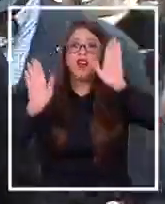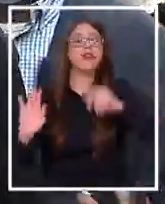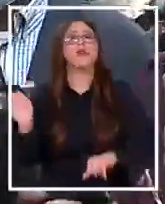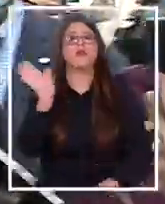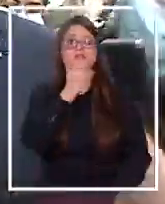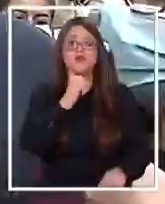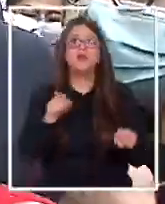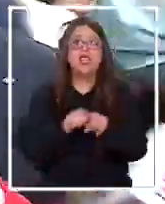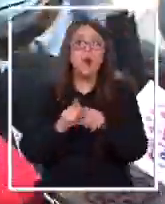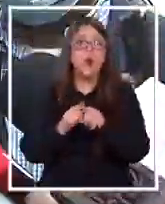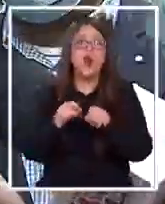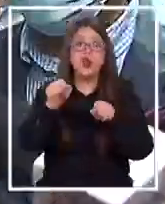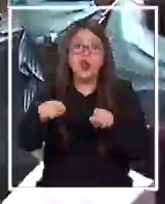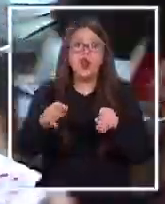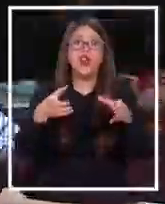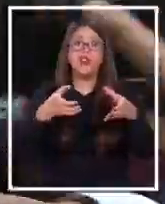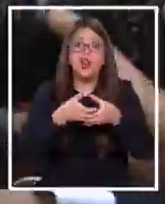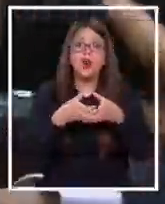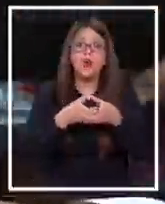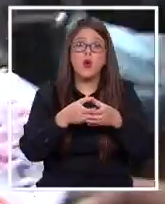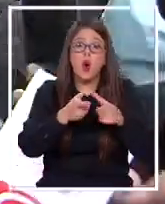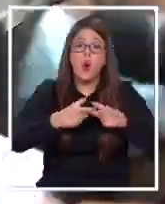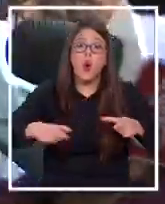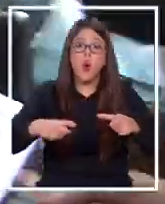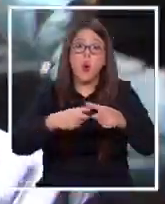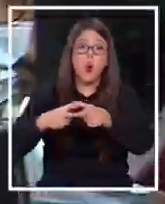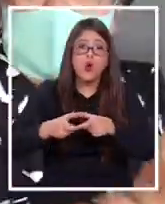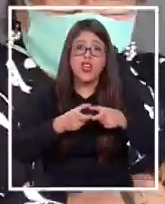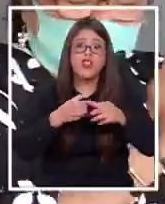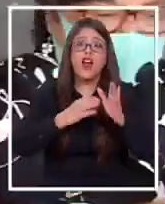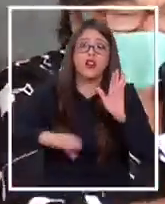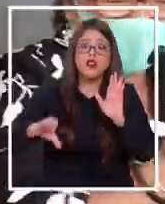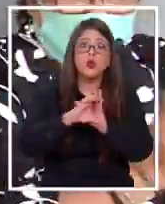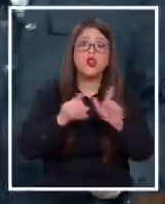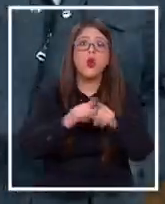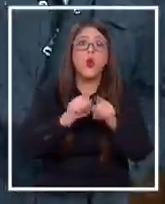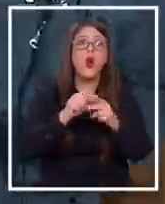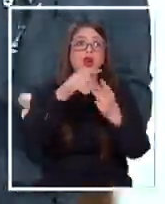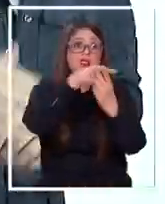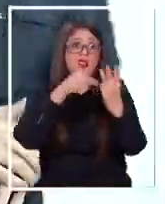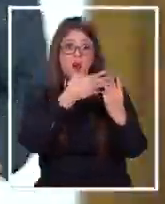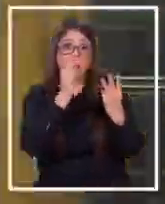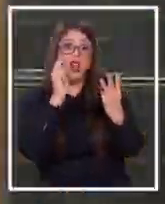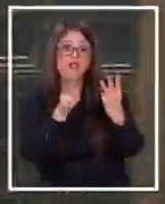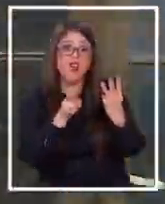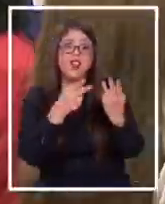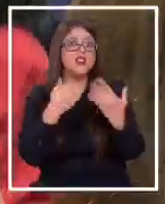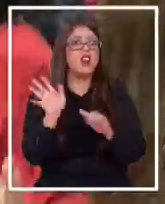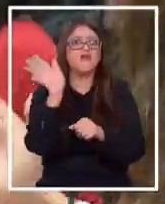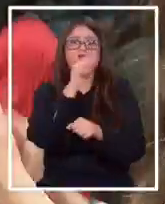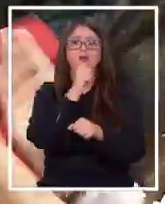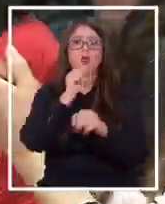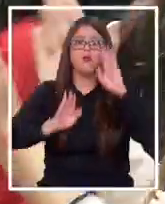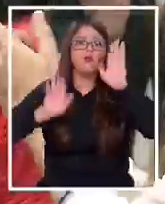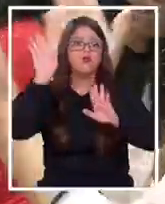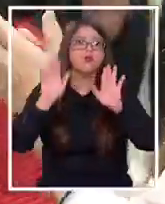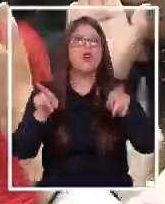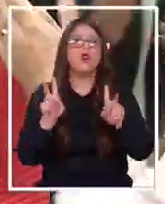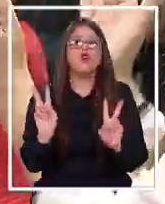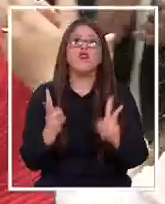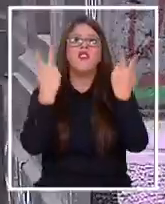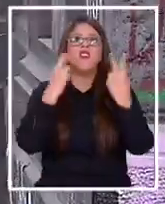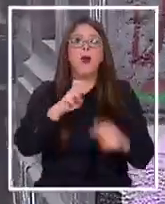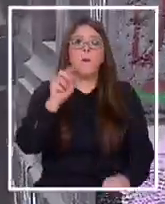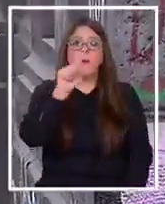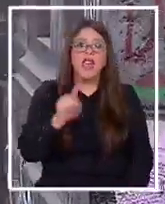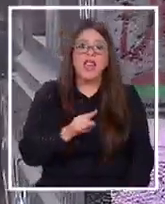Al final de los candidatos de la llamada unidad constituyente, se bajó Heraldo Muñoz, Jimena Rincón y Pablo Vidal. Sobreviven las candidaturas de Paula Narváez del